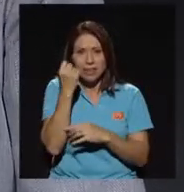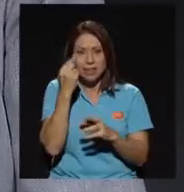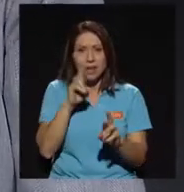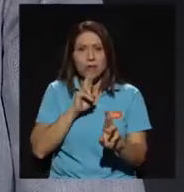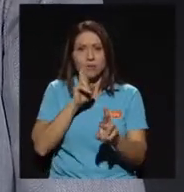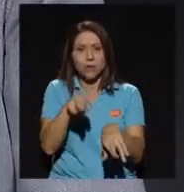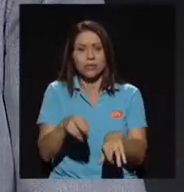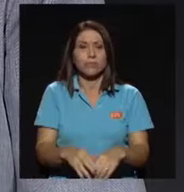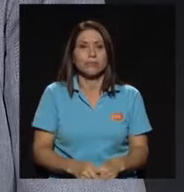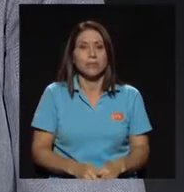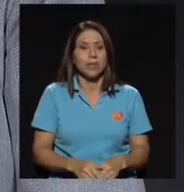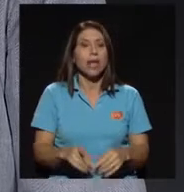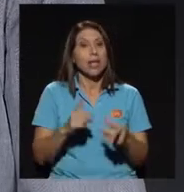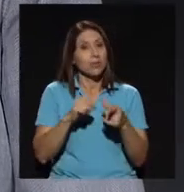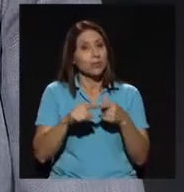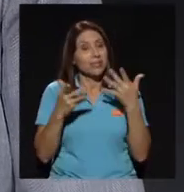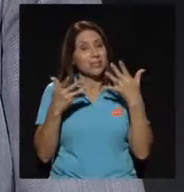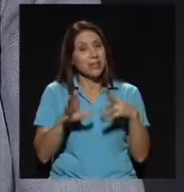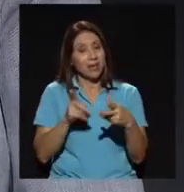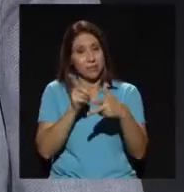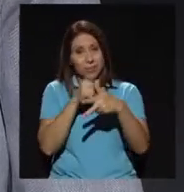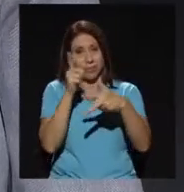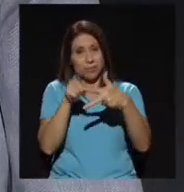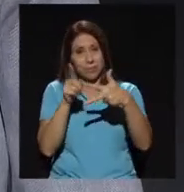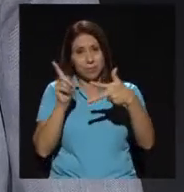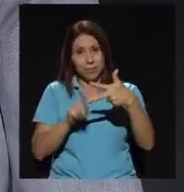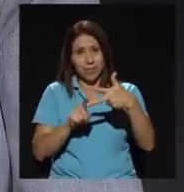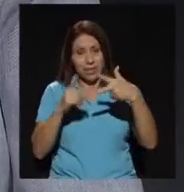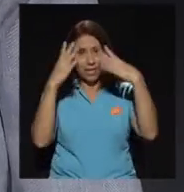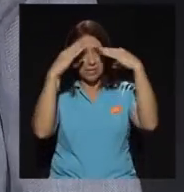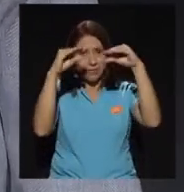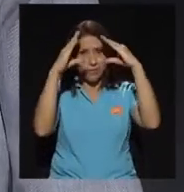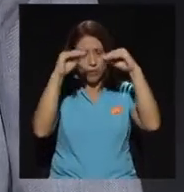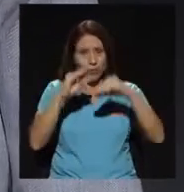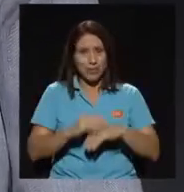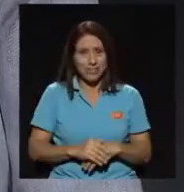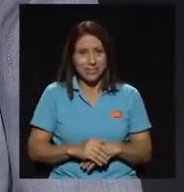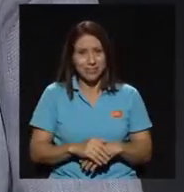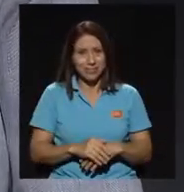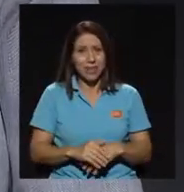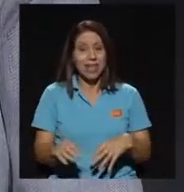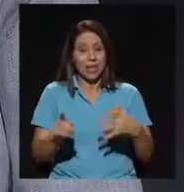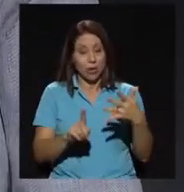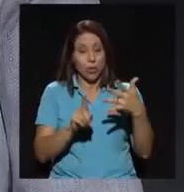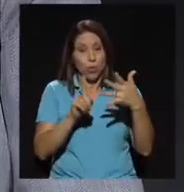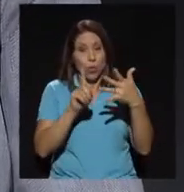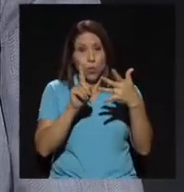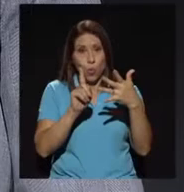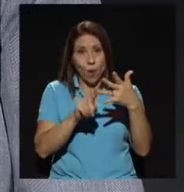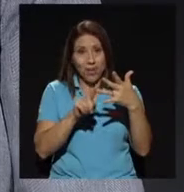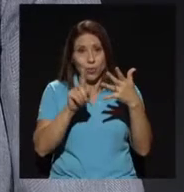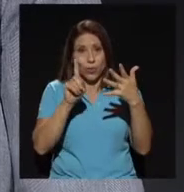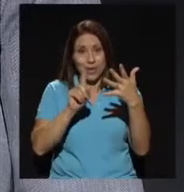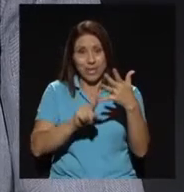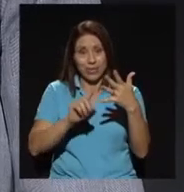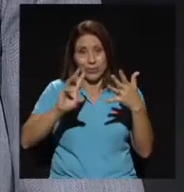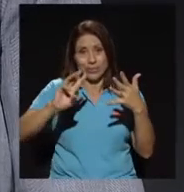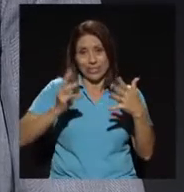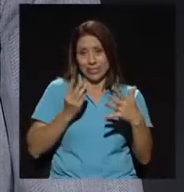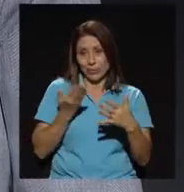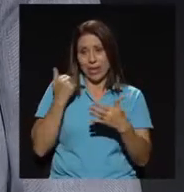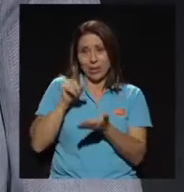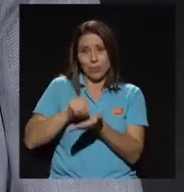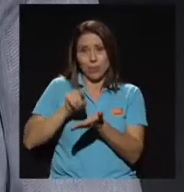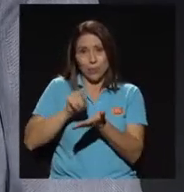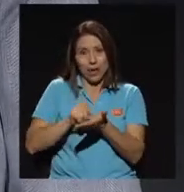está generando. Entonces, tenemos ya 3 informes, en el 4, 5 y el 6 que acabamos de publicar, de estar haciendo unas miradas a